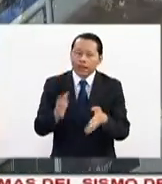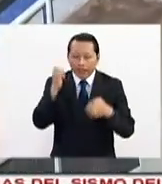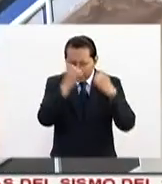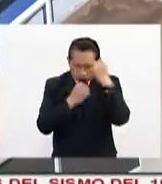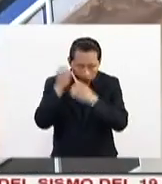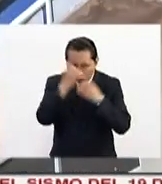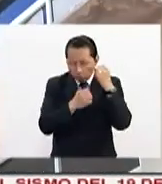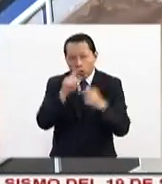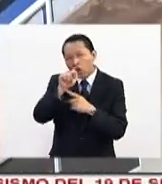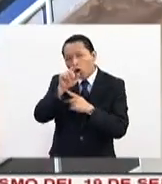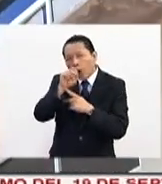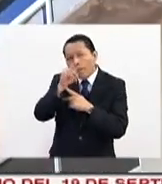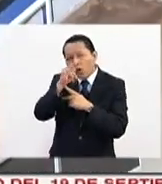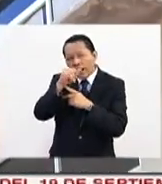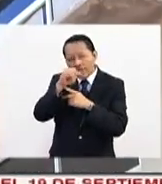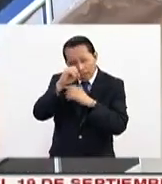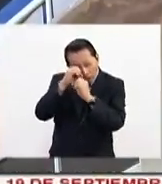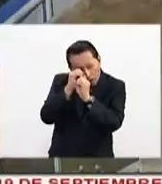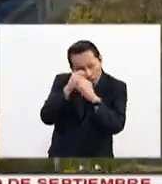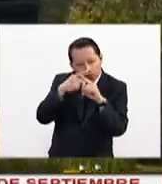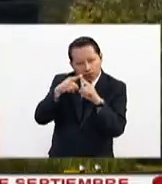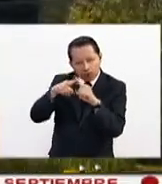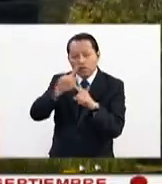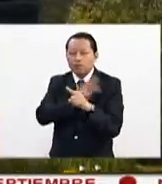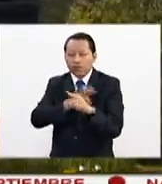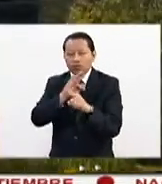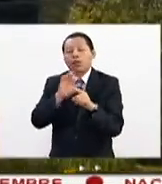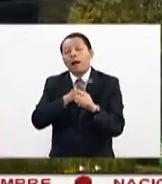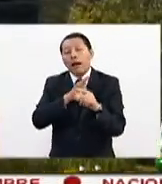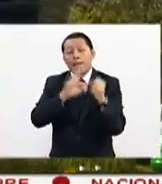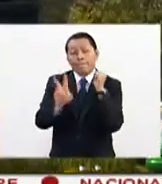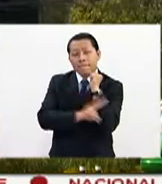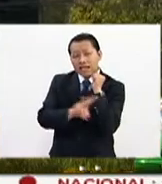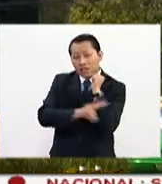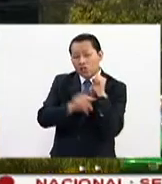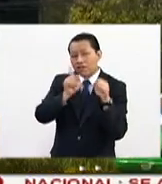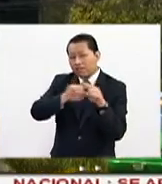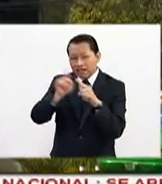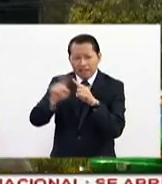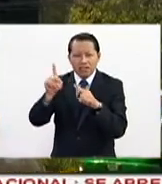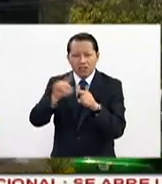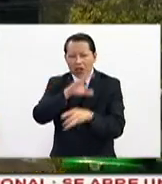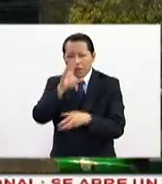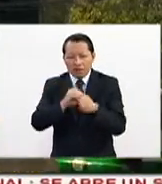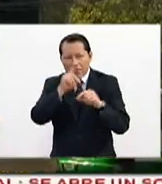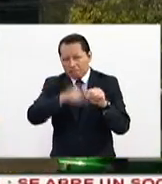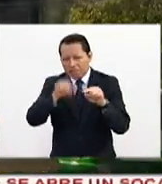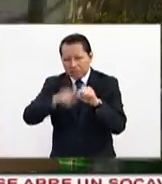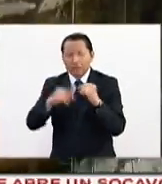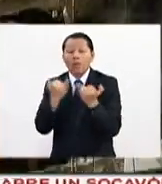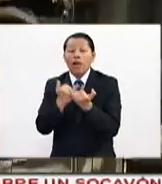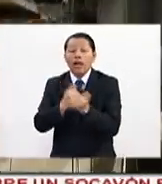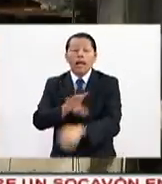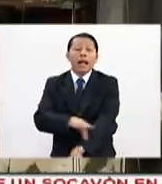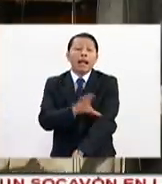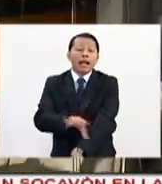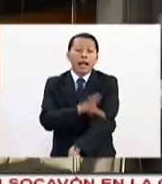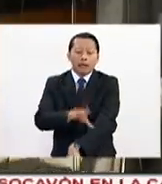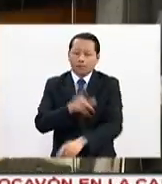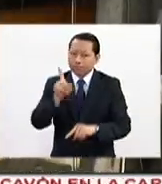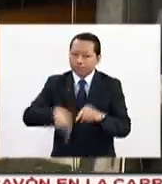de topografía, por lo que en breve comenzará el retiro de vidrios, decorados, fachada y desinstalación de corrientes